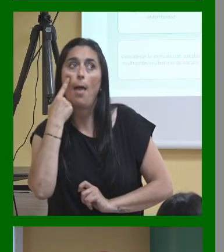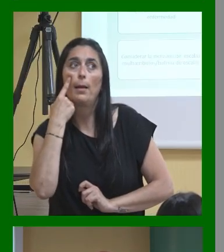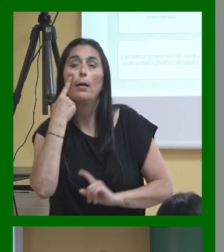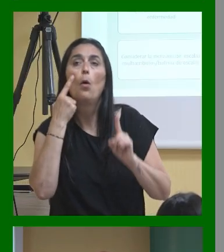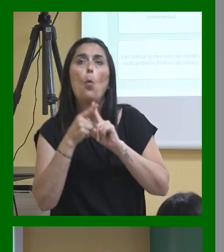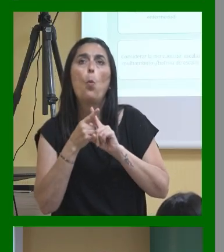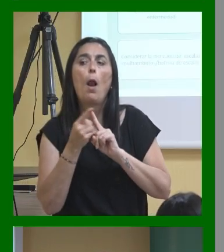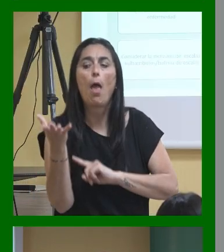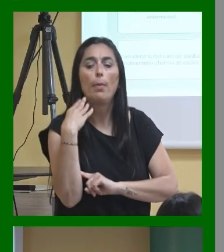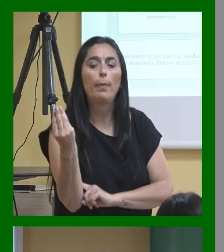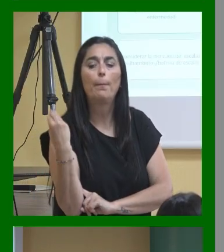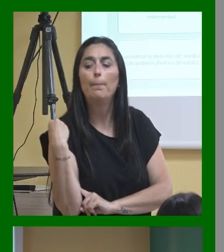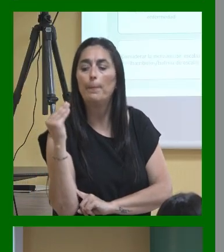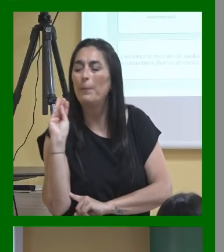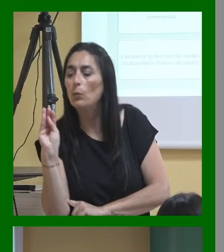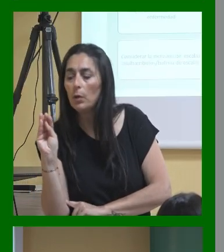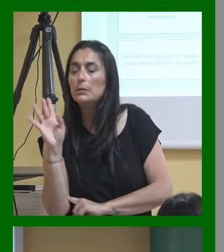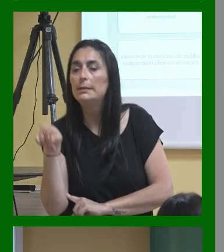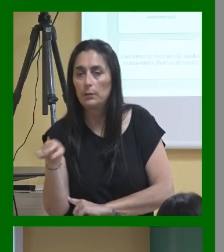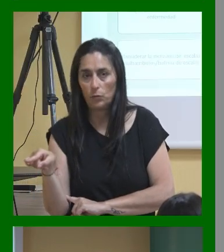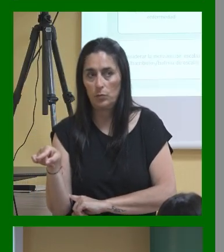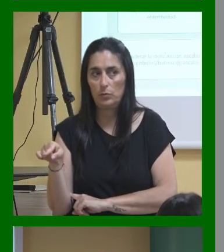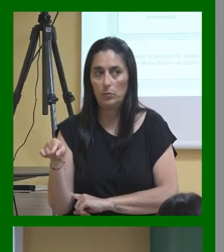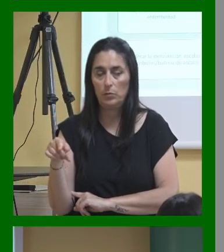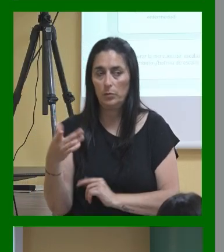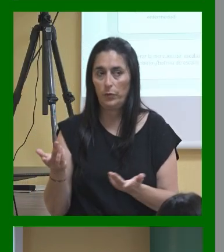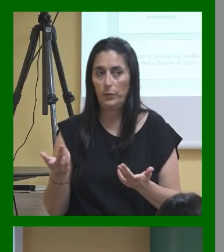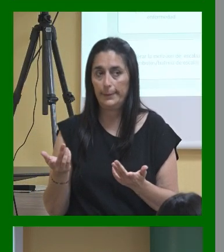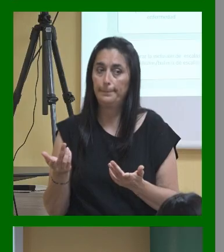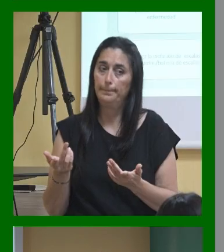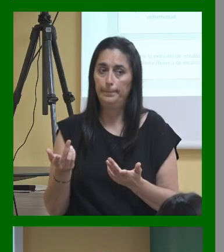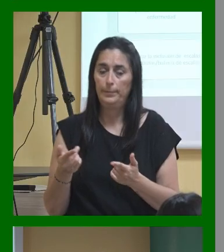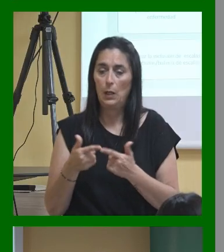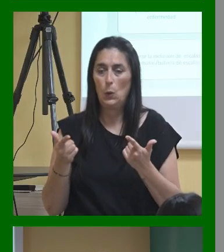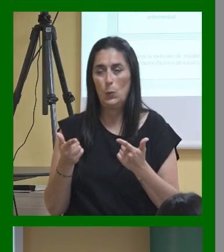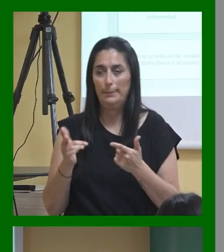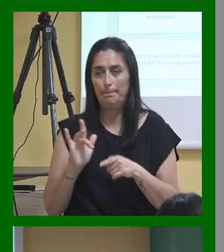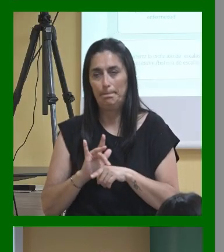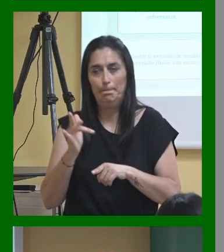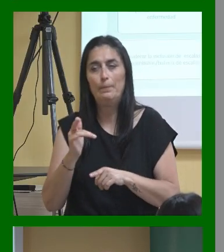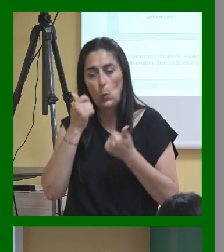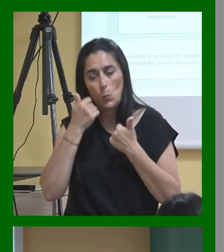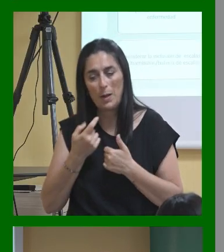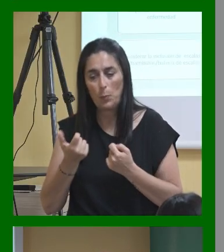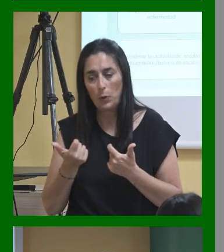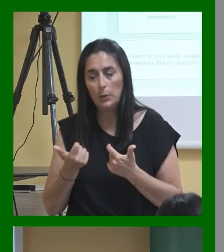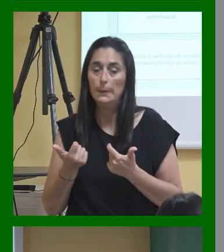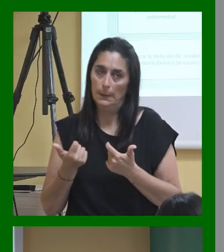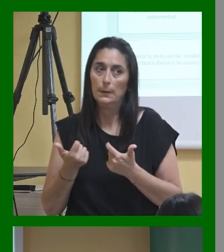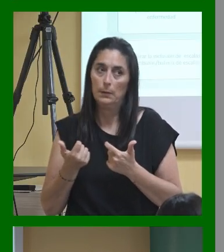pregunto. Por tanto, aunque resulte poco humano, hay que utilizar escalas,